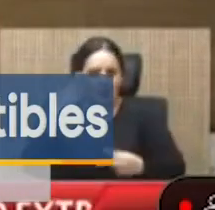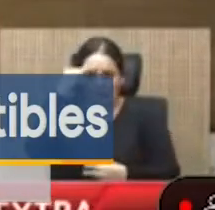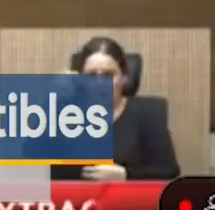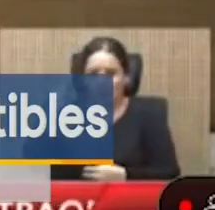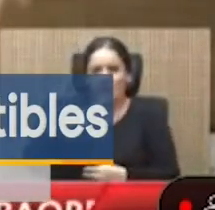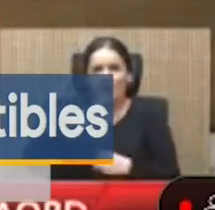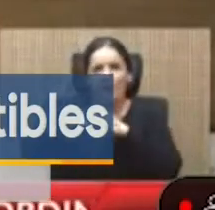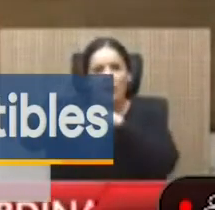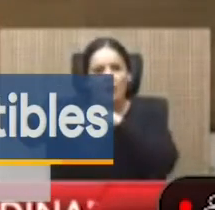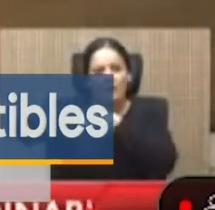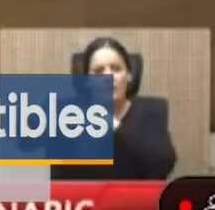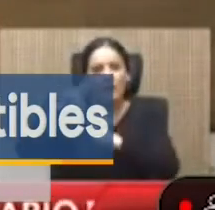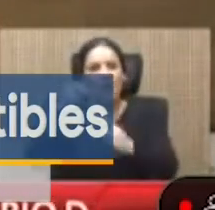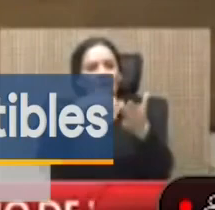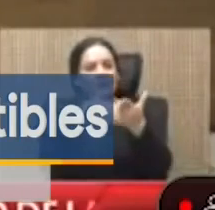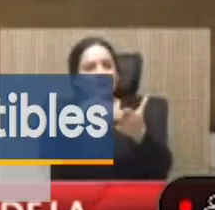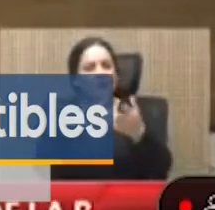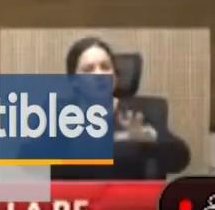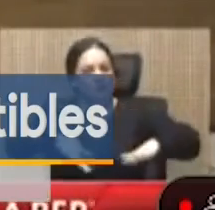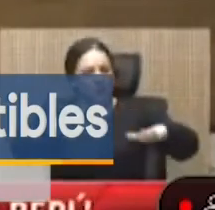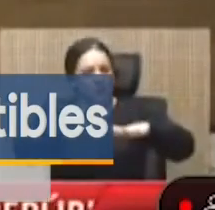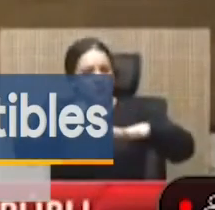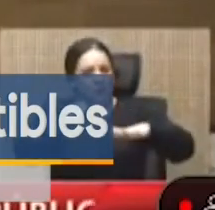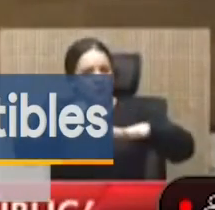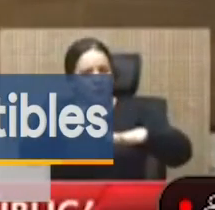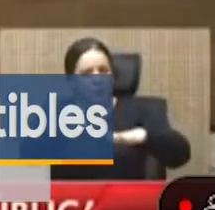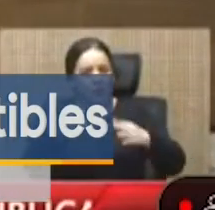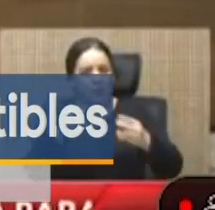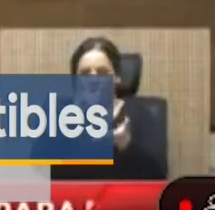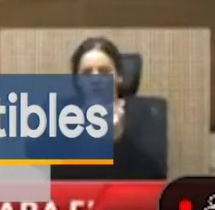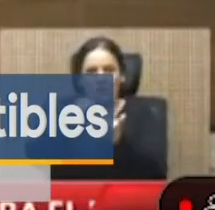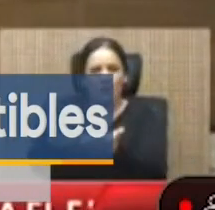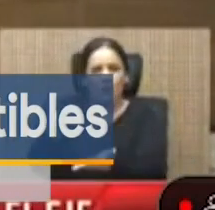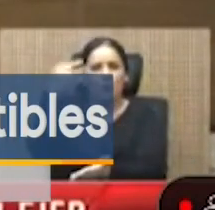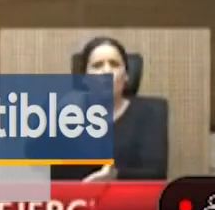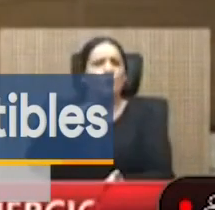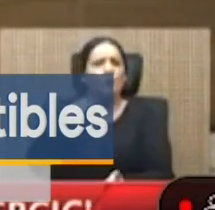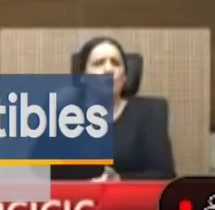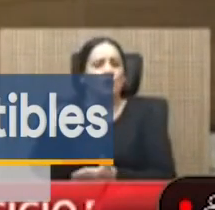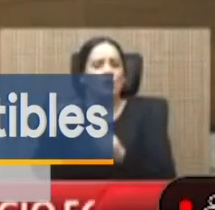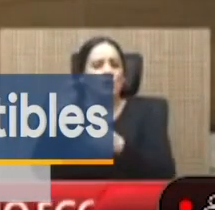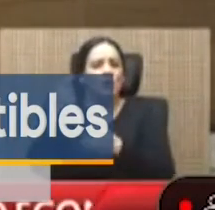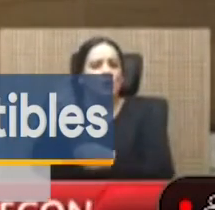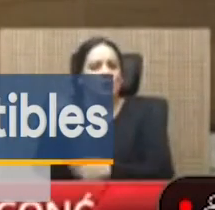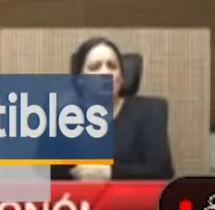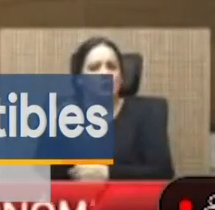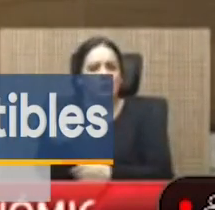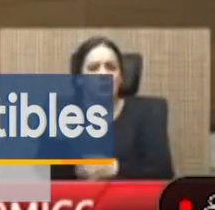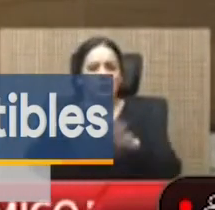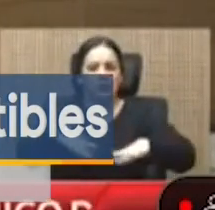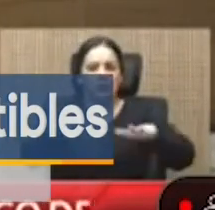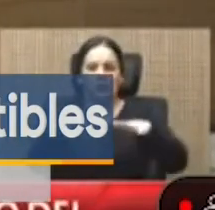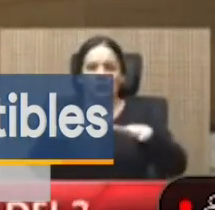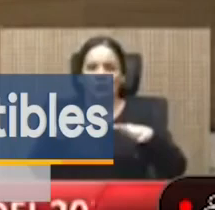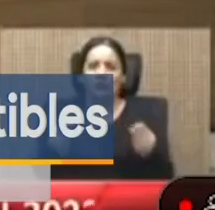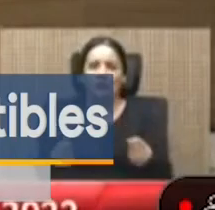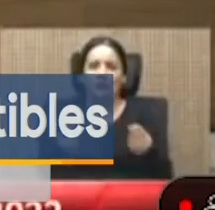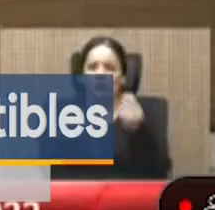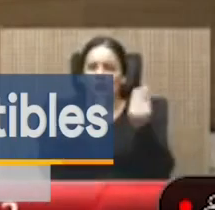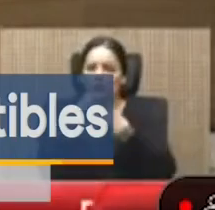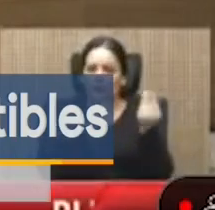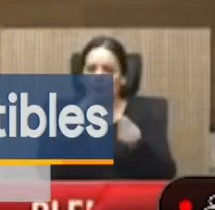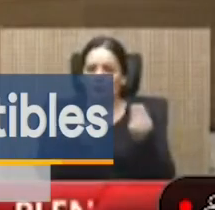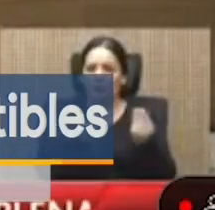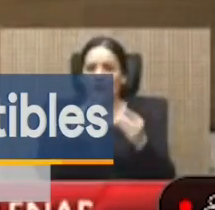los sectores productivos y es a subir el costo de los sectores productivos inicia próximo desde mi punto de vista y con mucho